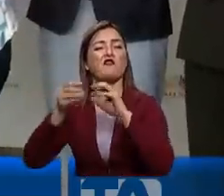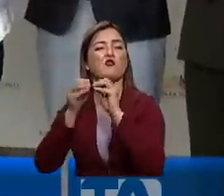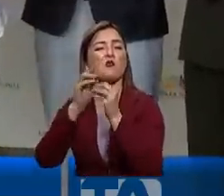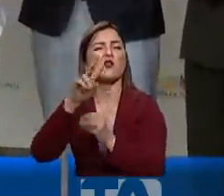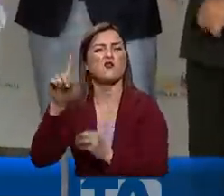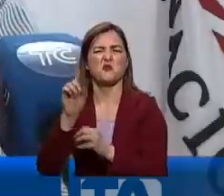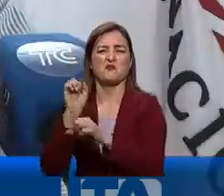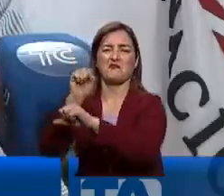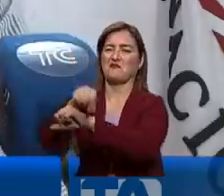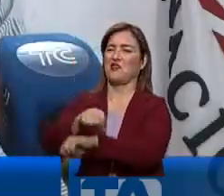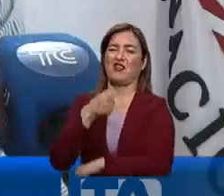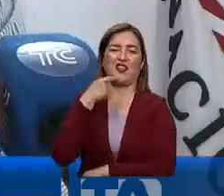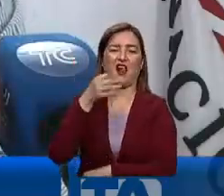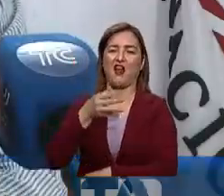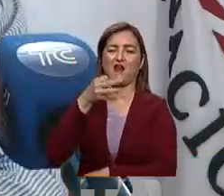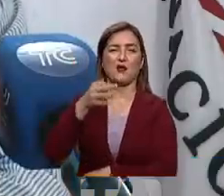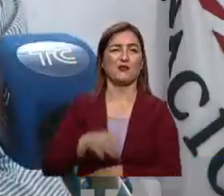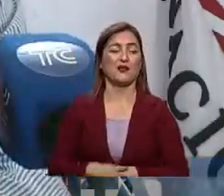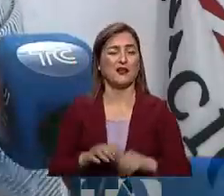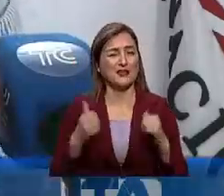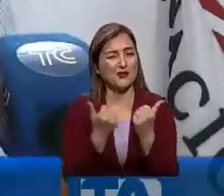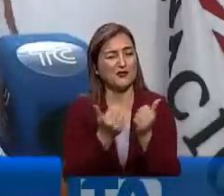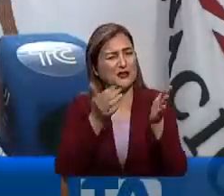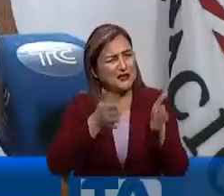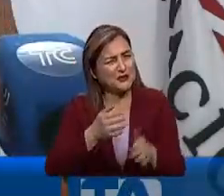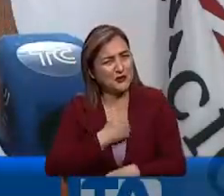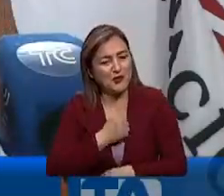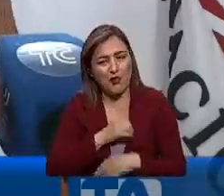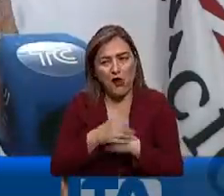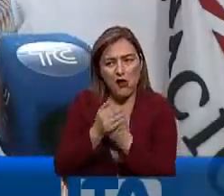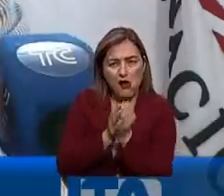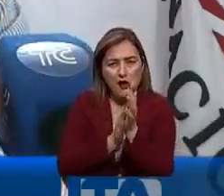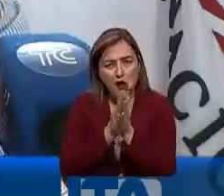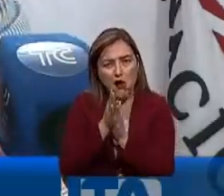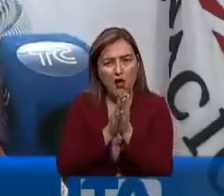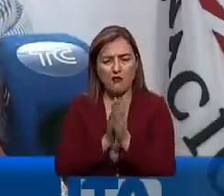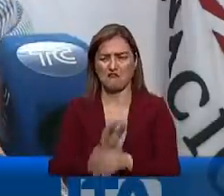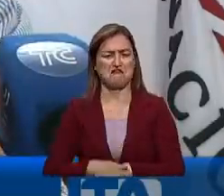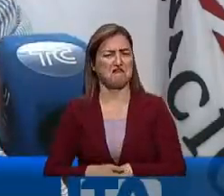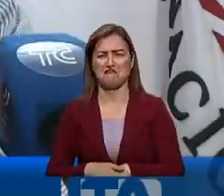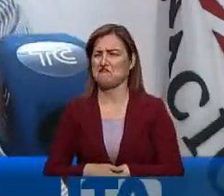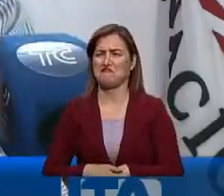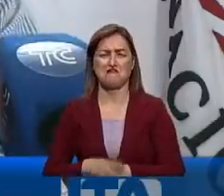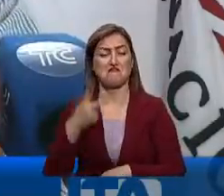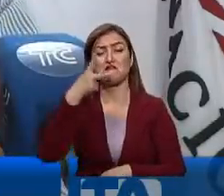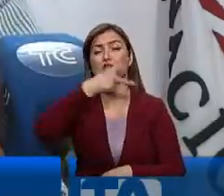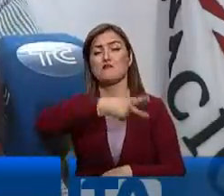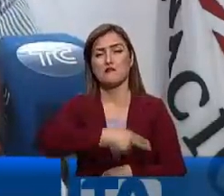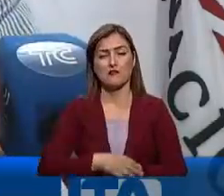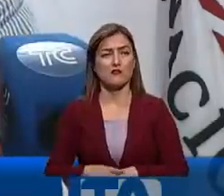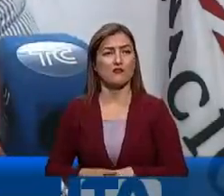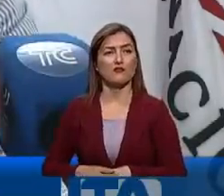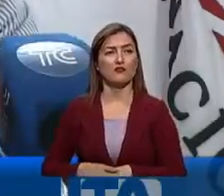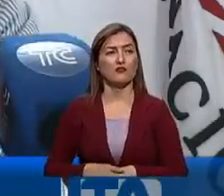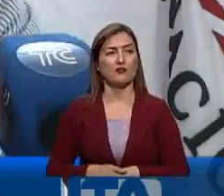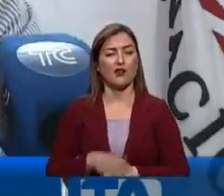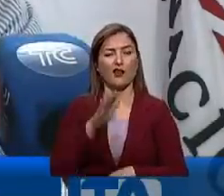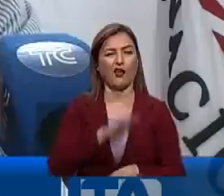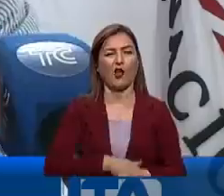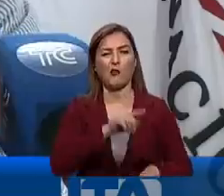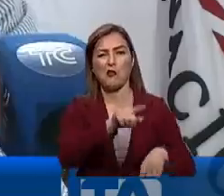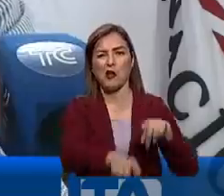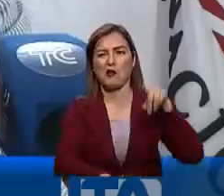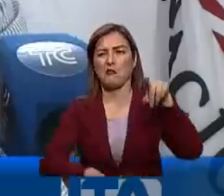posibles acercamientos. Ningún asambleísta nuestro está conspirando nada. No podemos tratar de